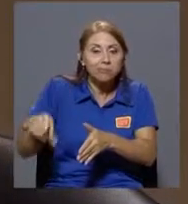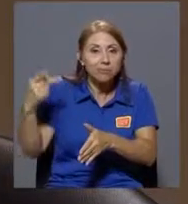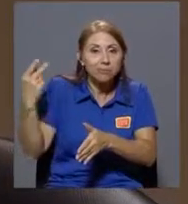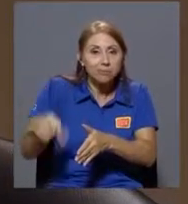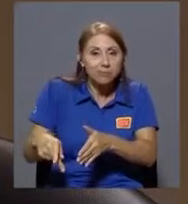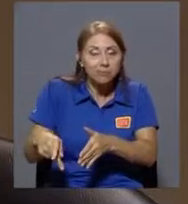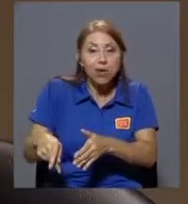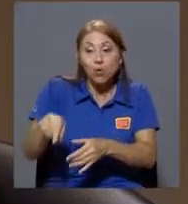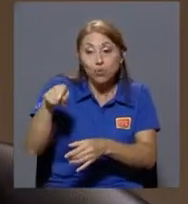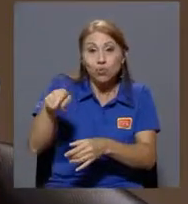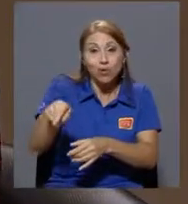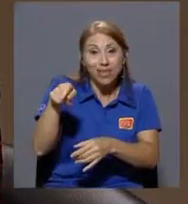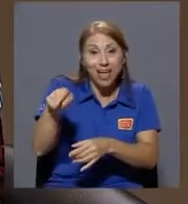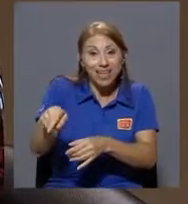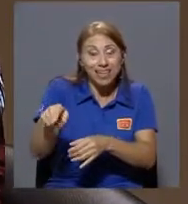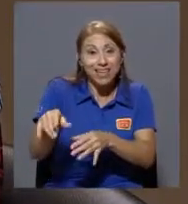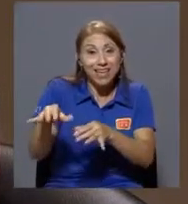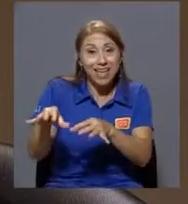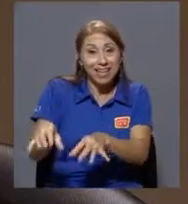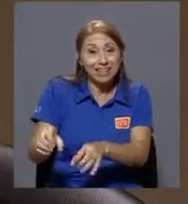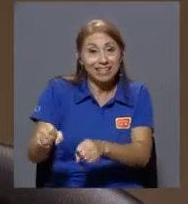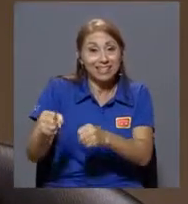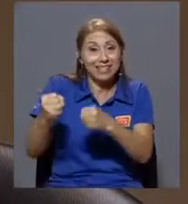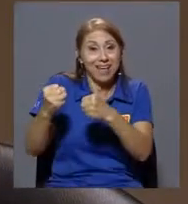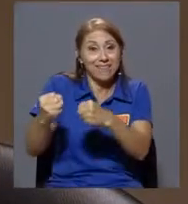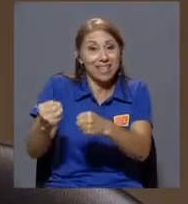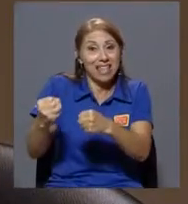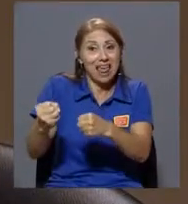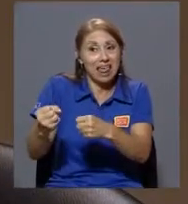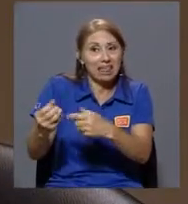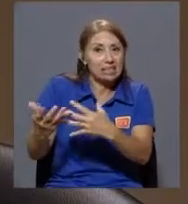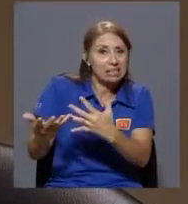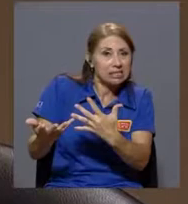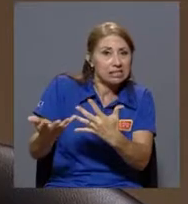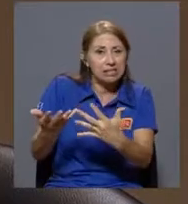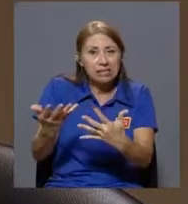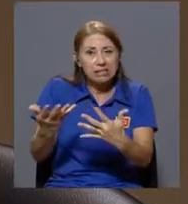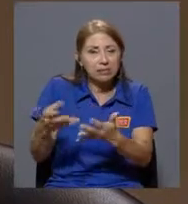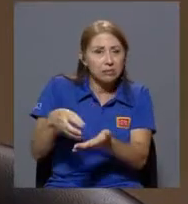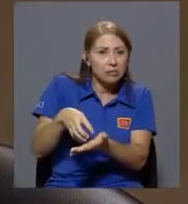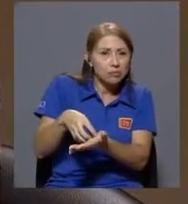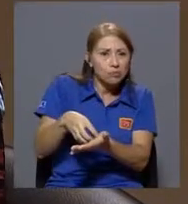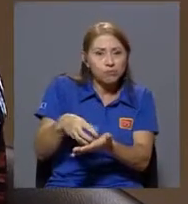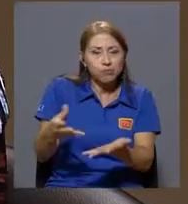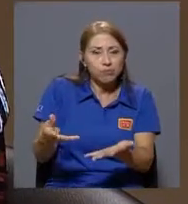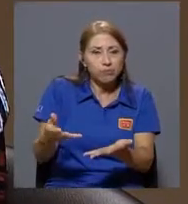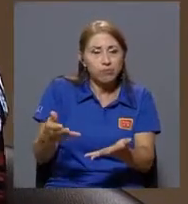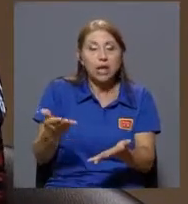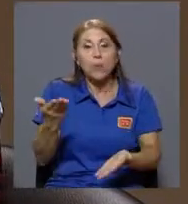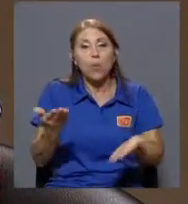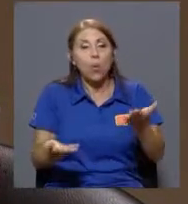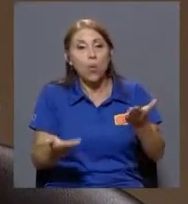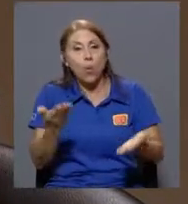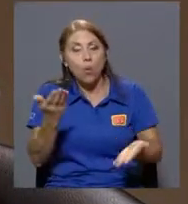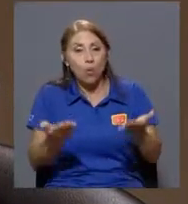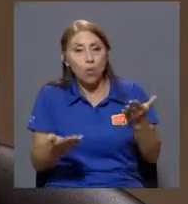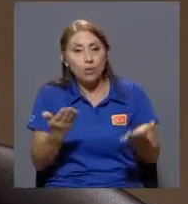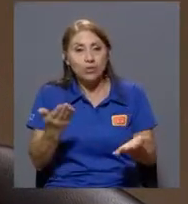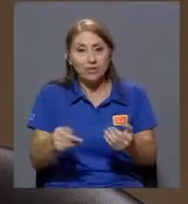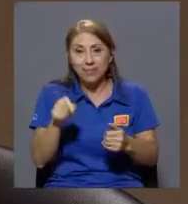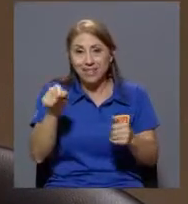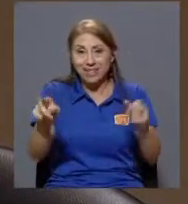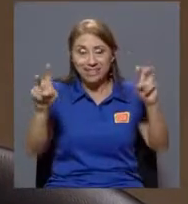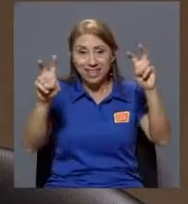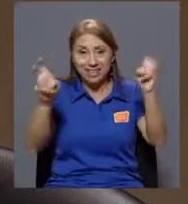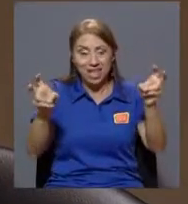estabilidad precisamente la que puede entrar en entredicho. Y posiblemente va a ser un tema que